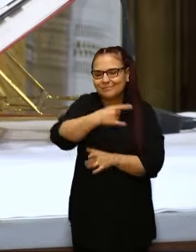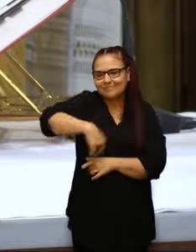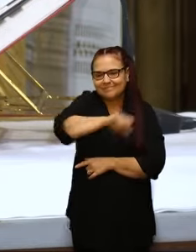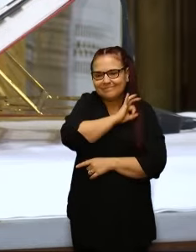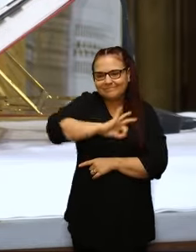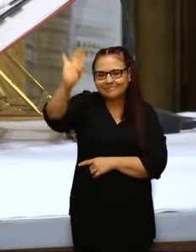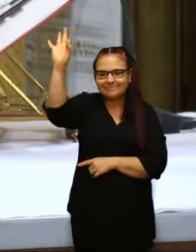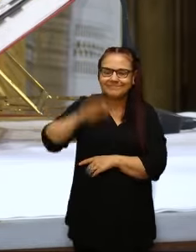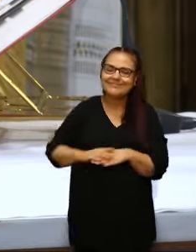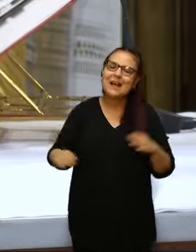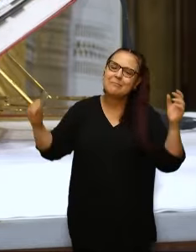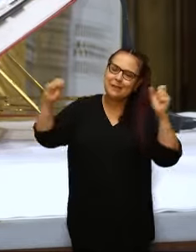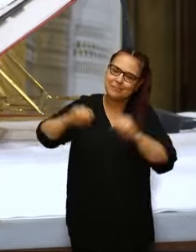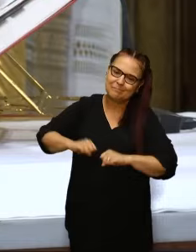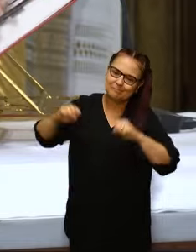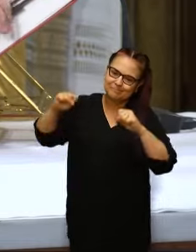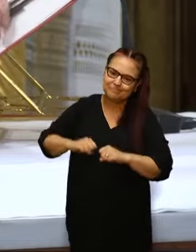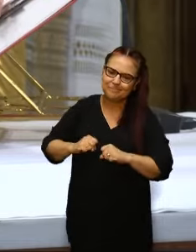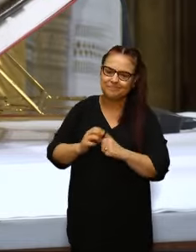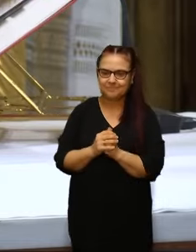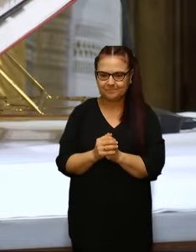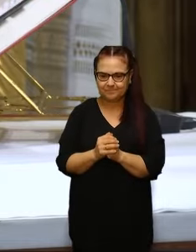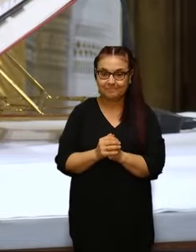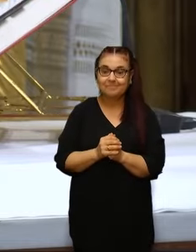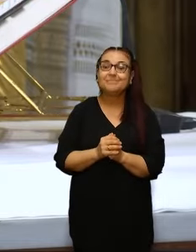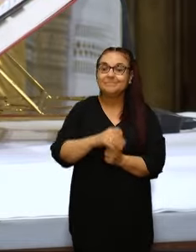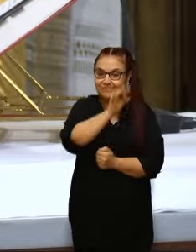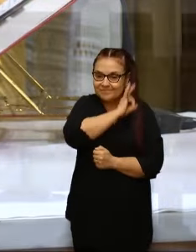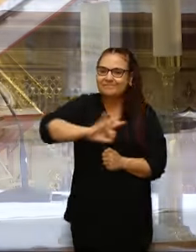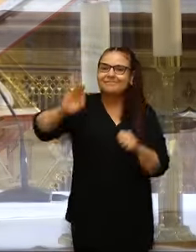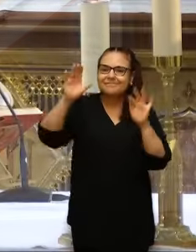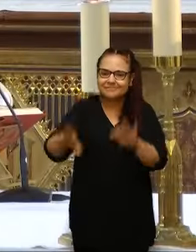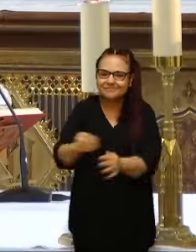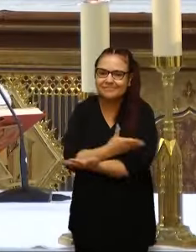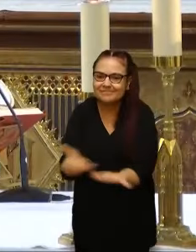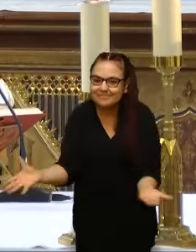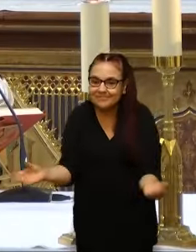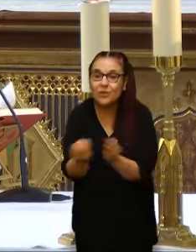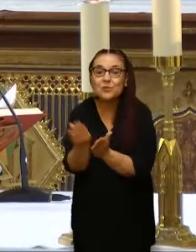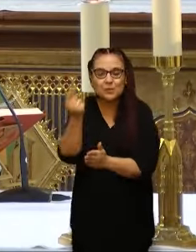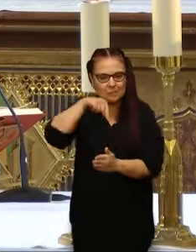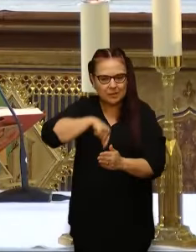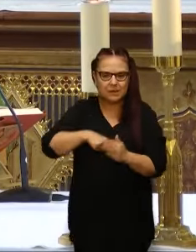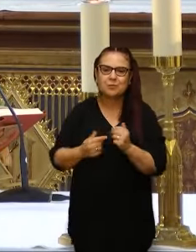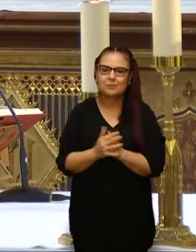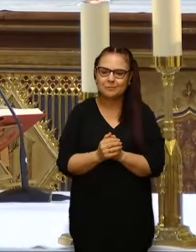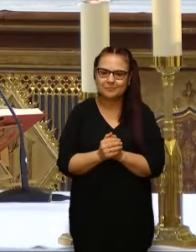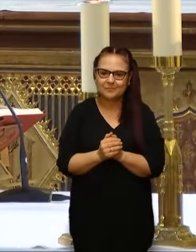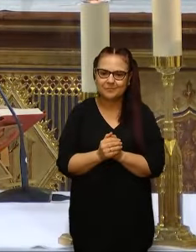Jesucristo nuestro Señor. El Señor esté con vosotros.